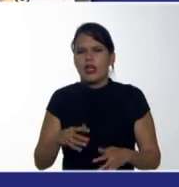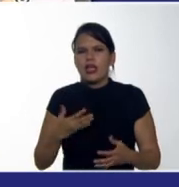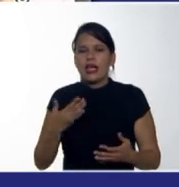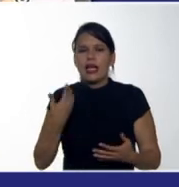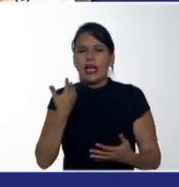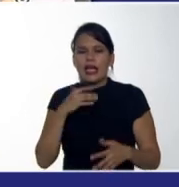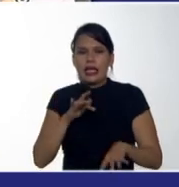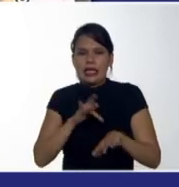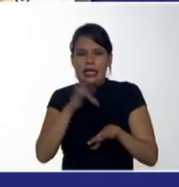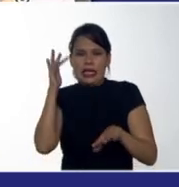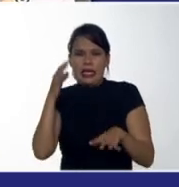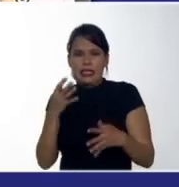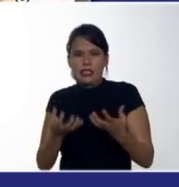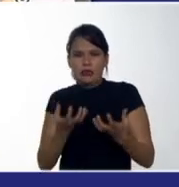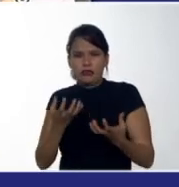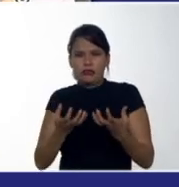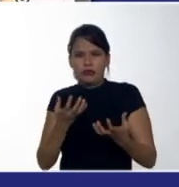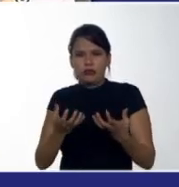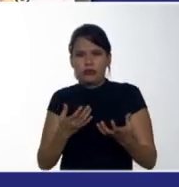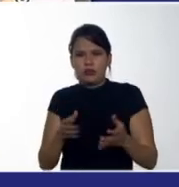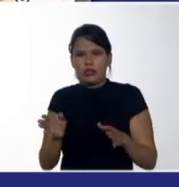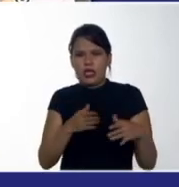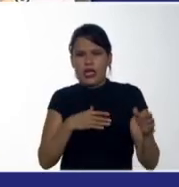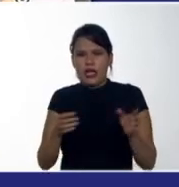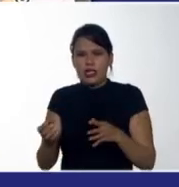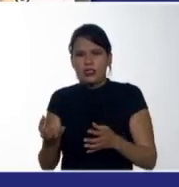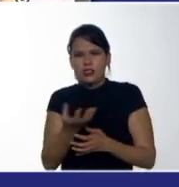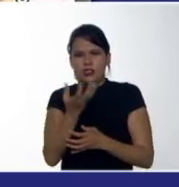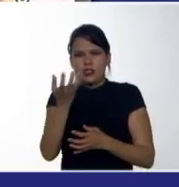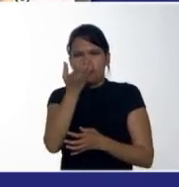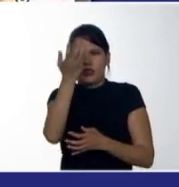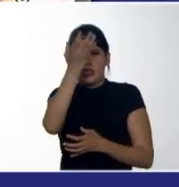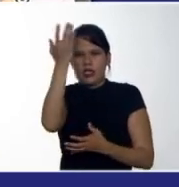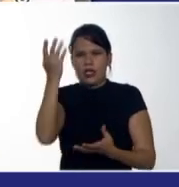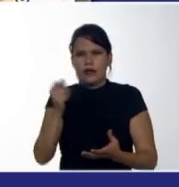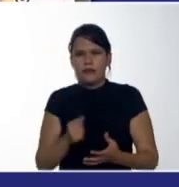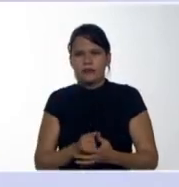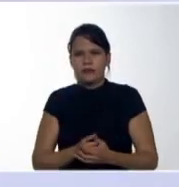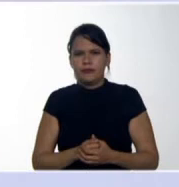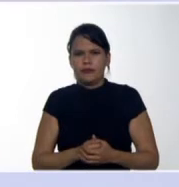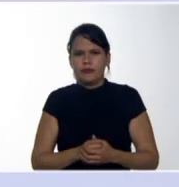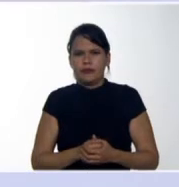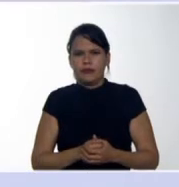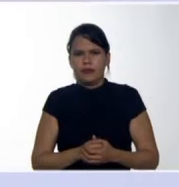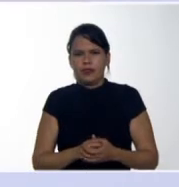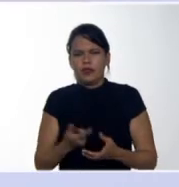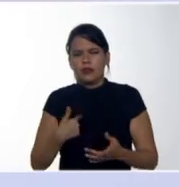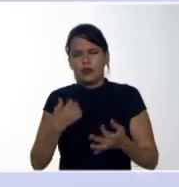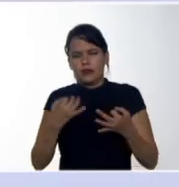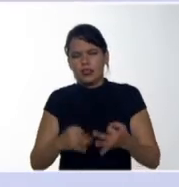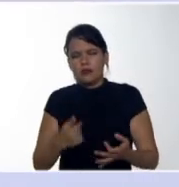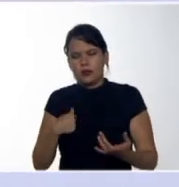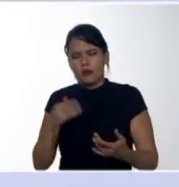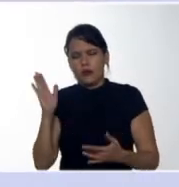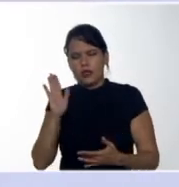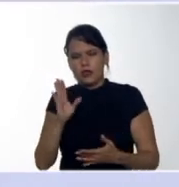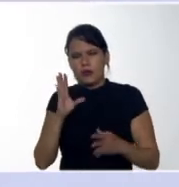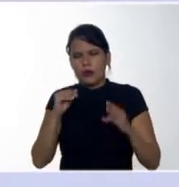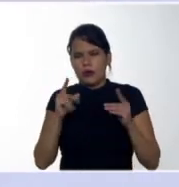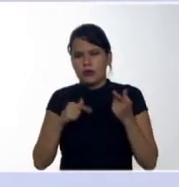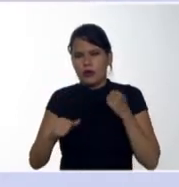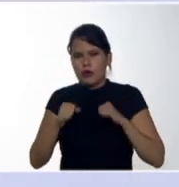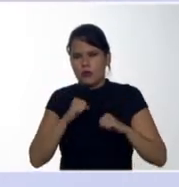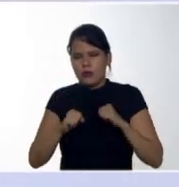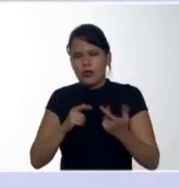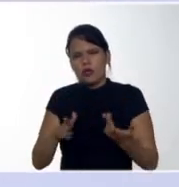aire, precipitador, chimenea, turbina de alta presión, que eso es lo que hemos venido hablando siempre en los